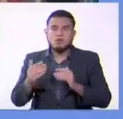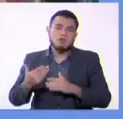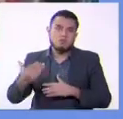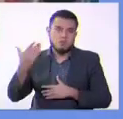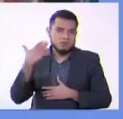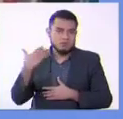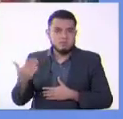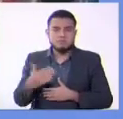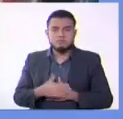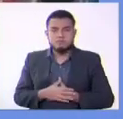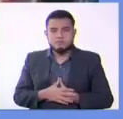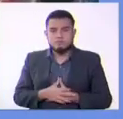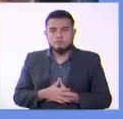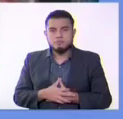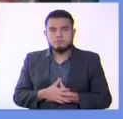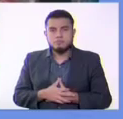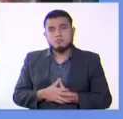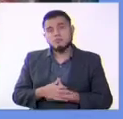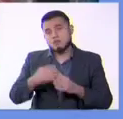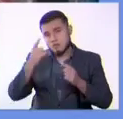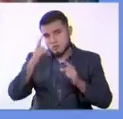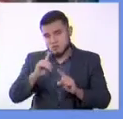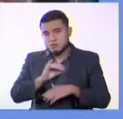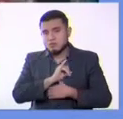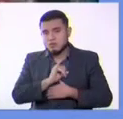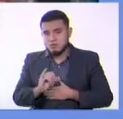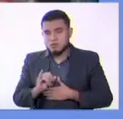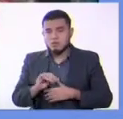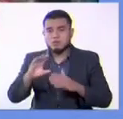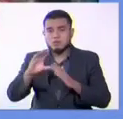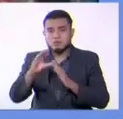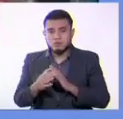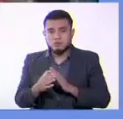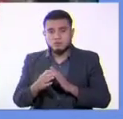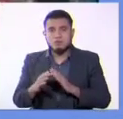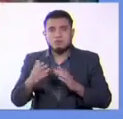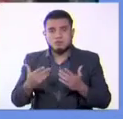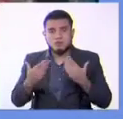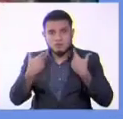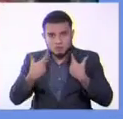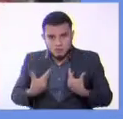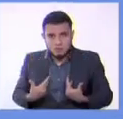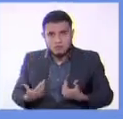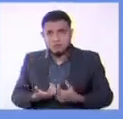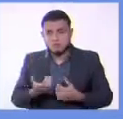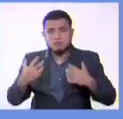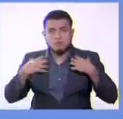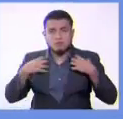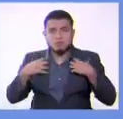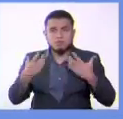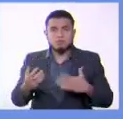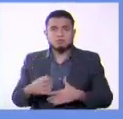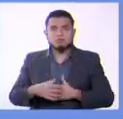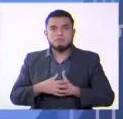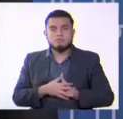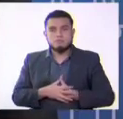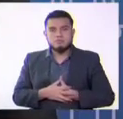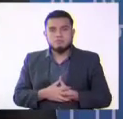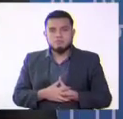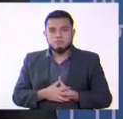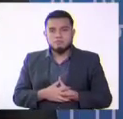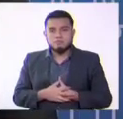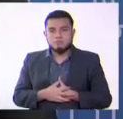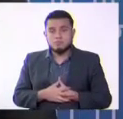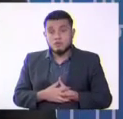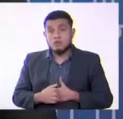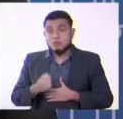antes. Por lo tanto, la identidad cultural es lo que somos y de dónde venimos. Qué